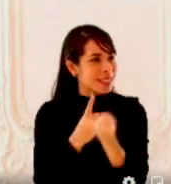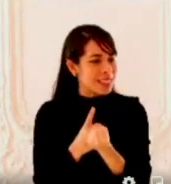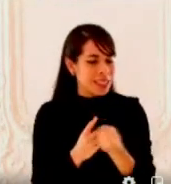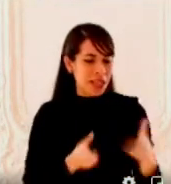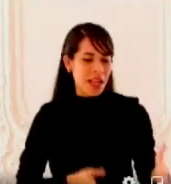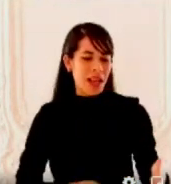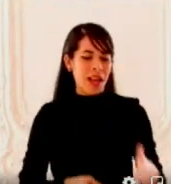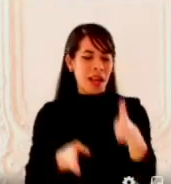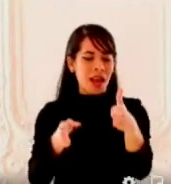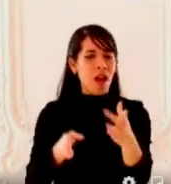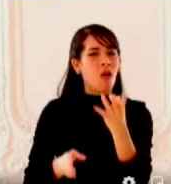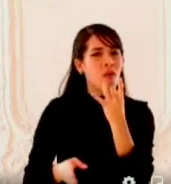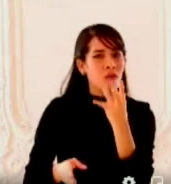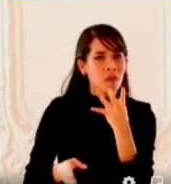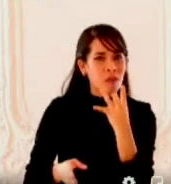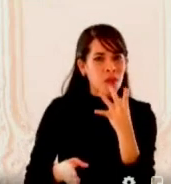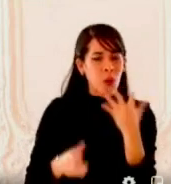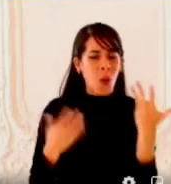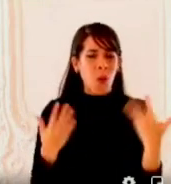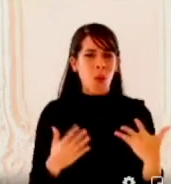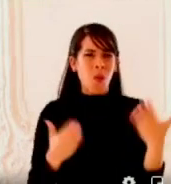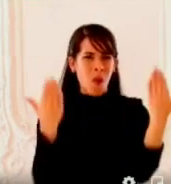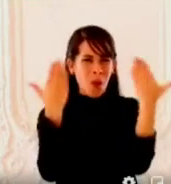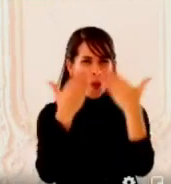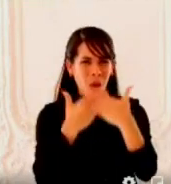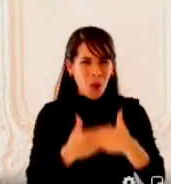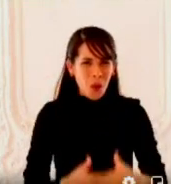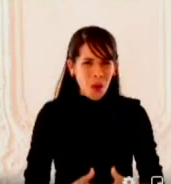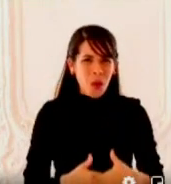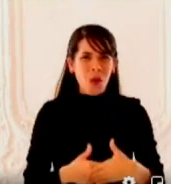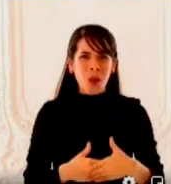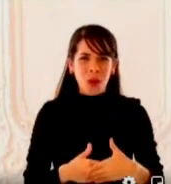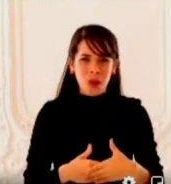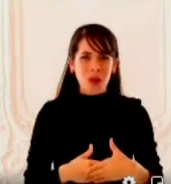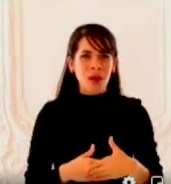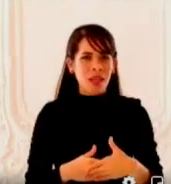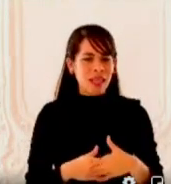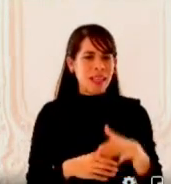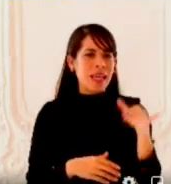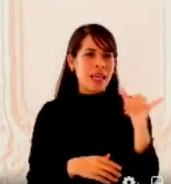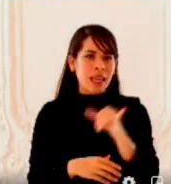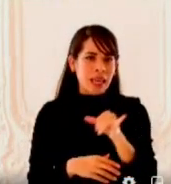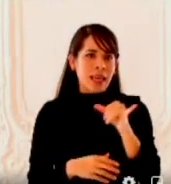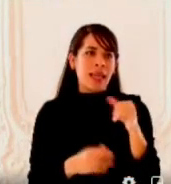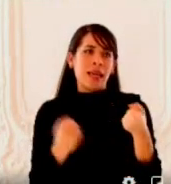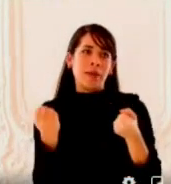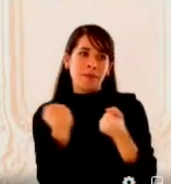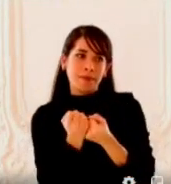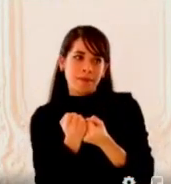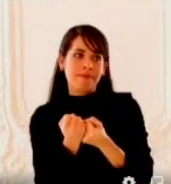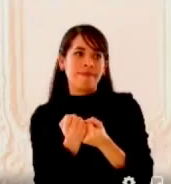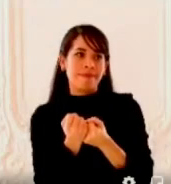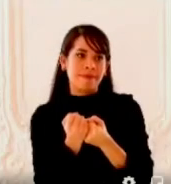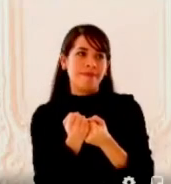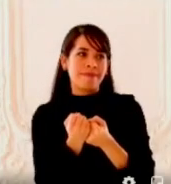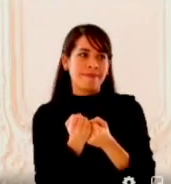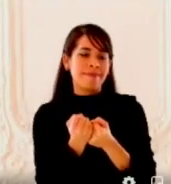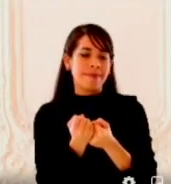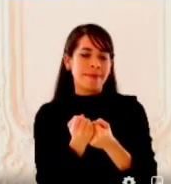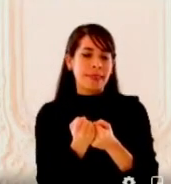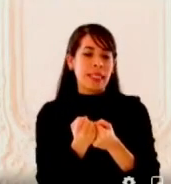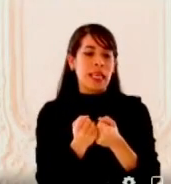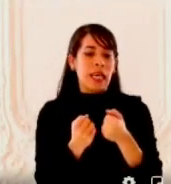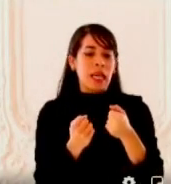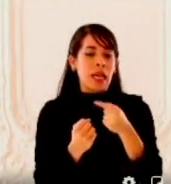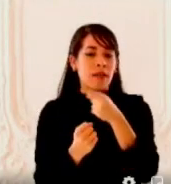carreteras. Te tengo que decir que en su mayoría corresponden a la Autoridad de Energía Eléctrica, con los cuales tenemos constante